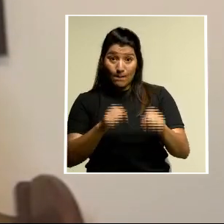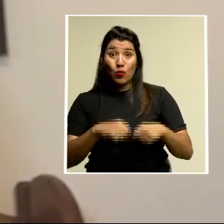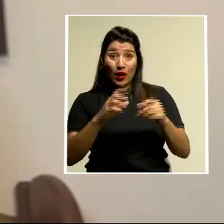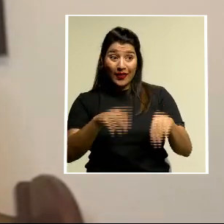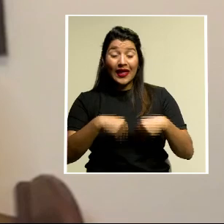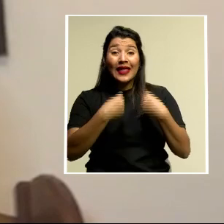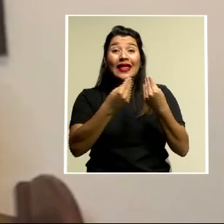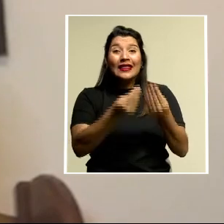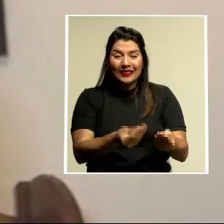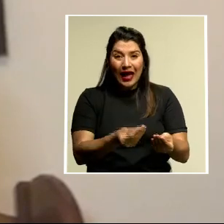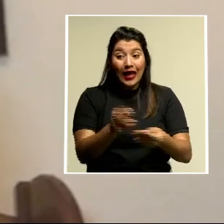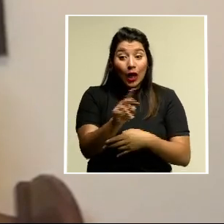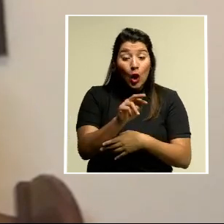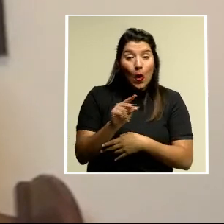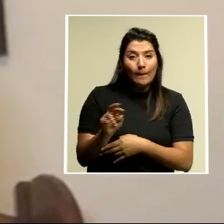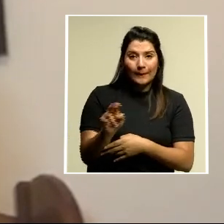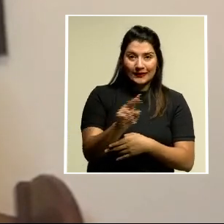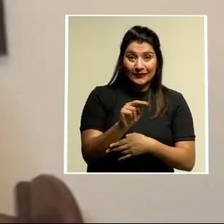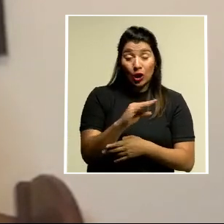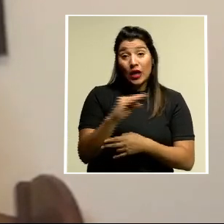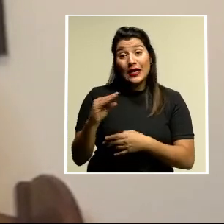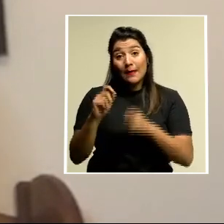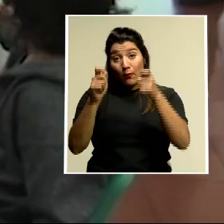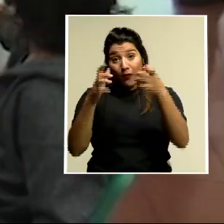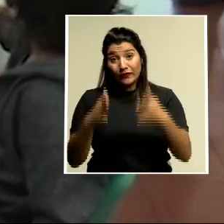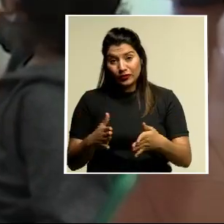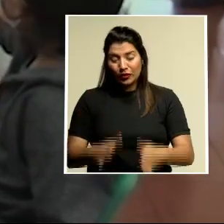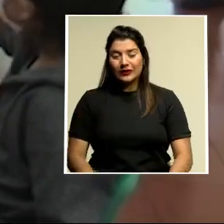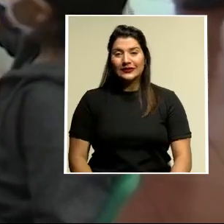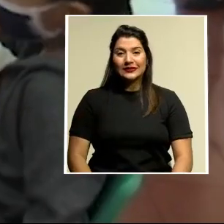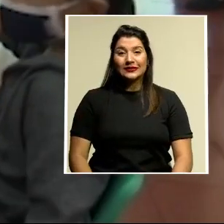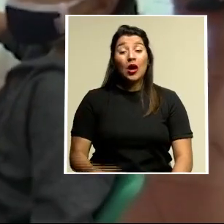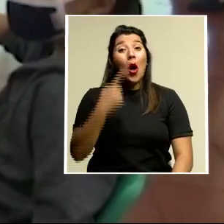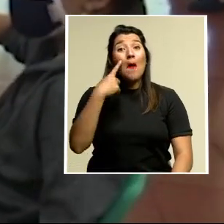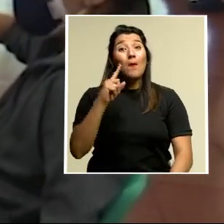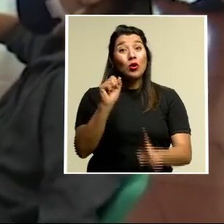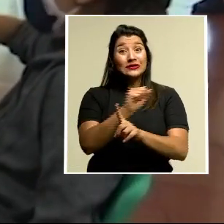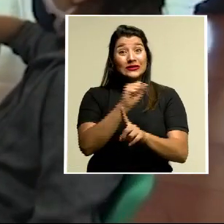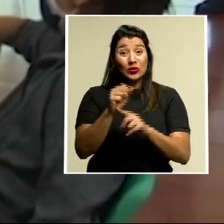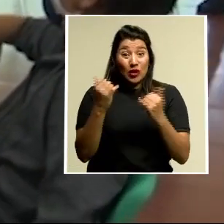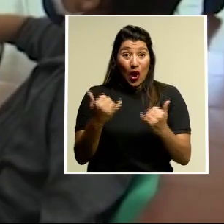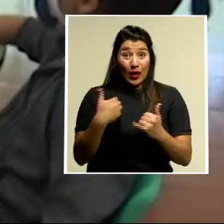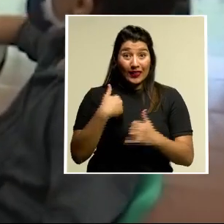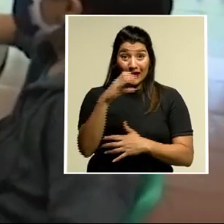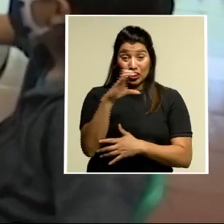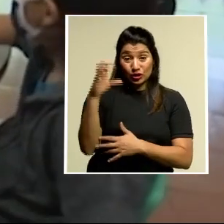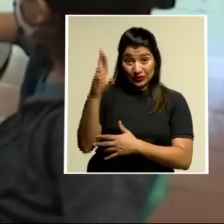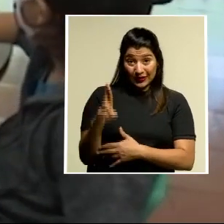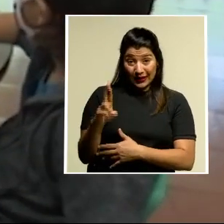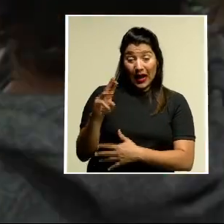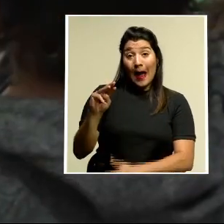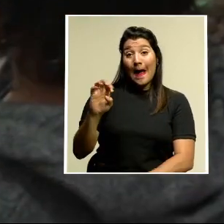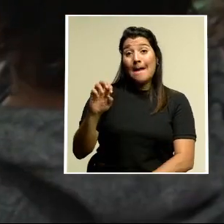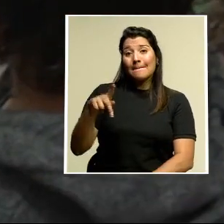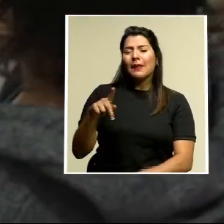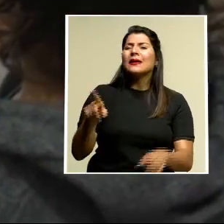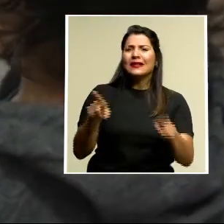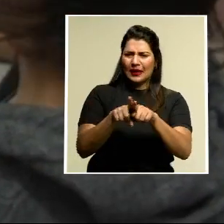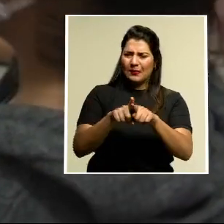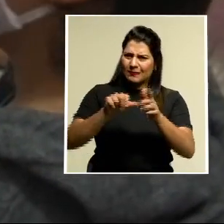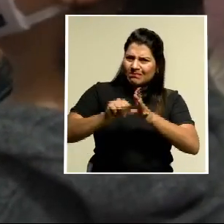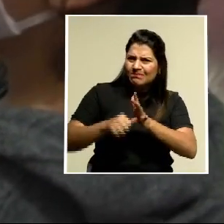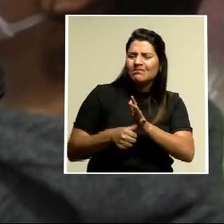todos los compañeros y sus profesores. Debido al escenario que atraviesa el país, el Ministerio de Educación Pública también ha reforzado